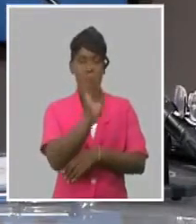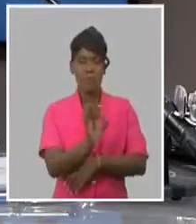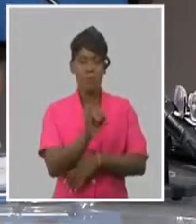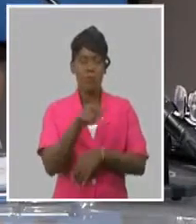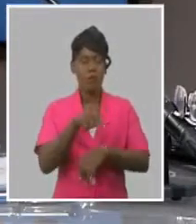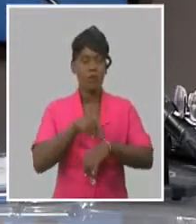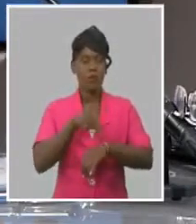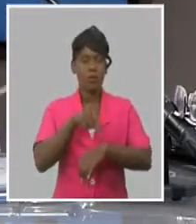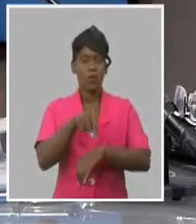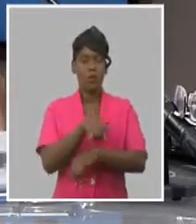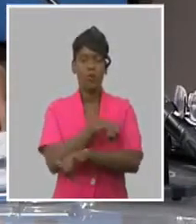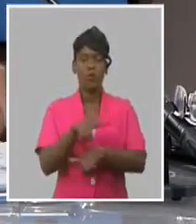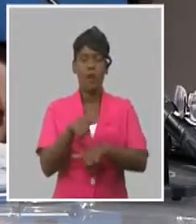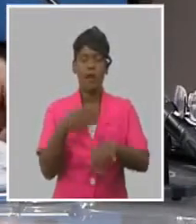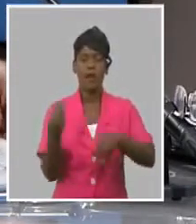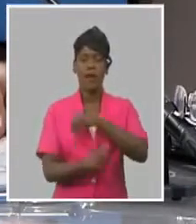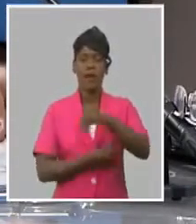momento